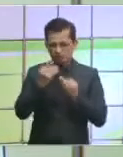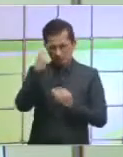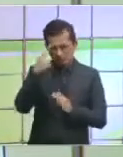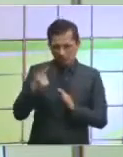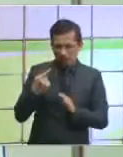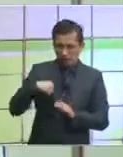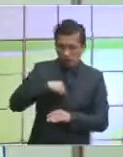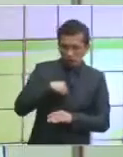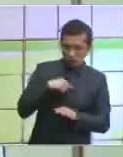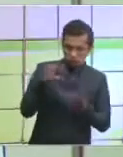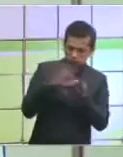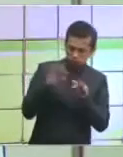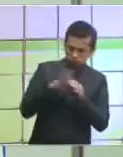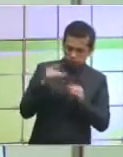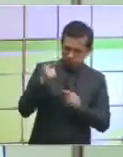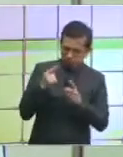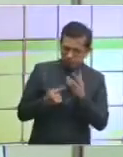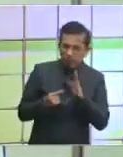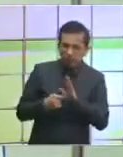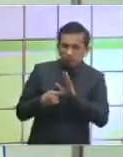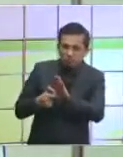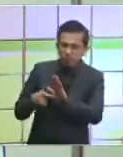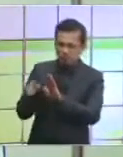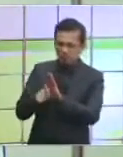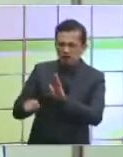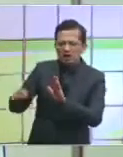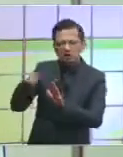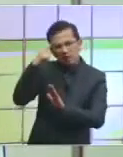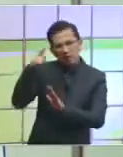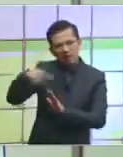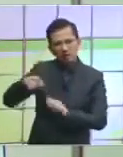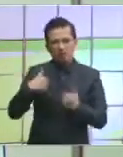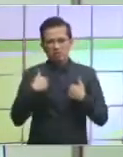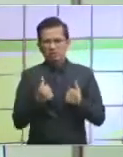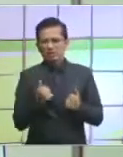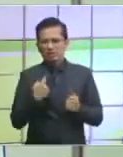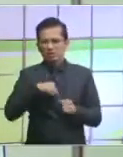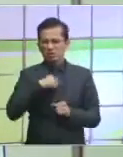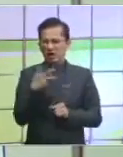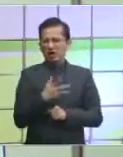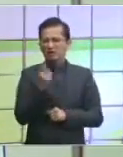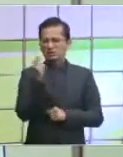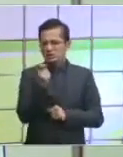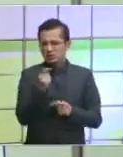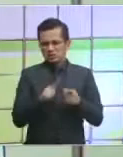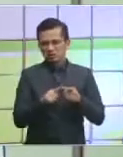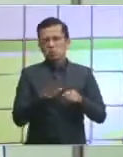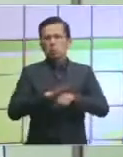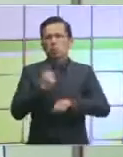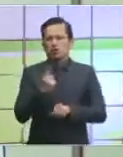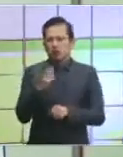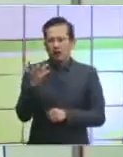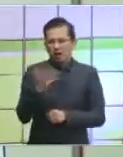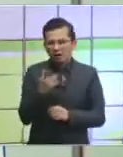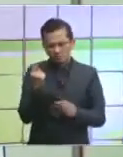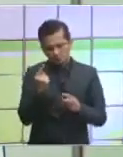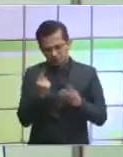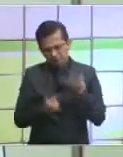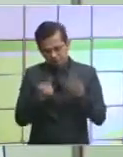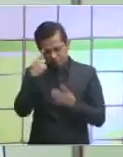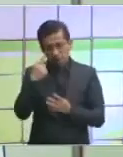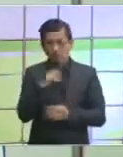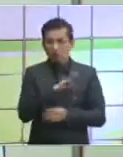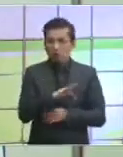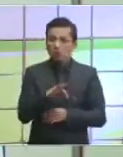haciendo las razones por las que estamos haciendo eso que estamos haciendo y tratar de darle legitimidad